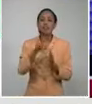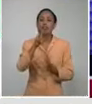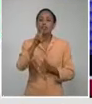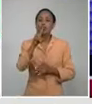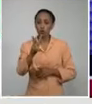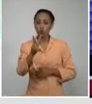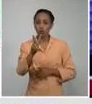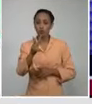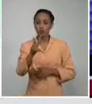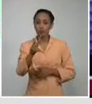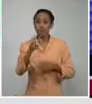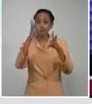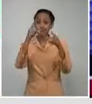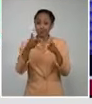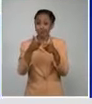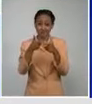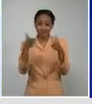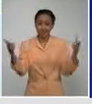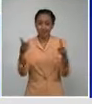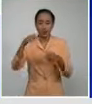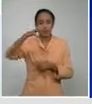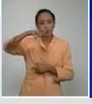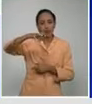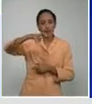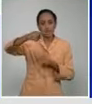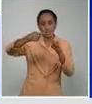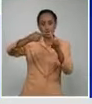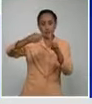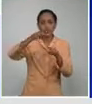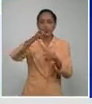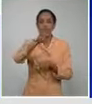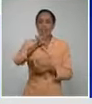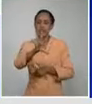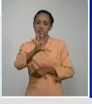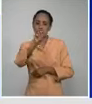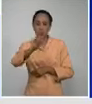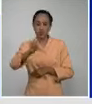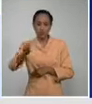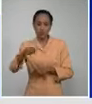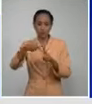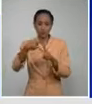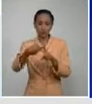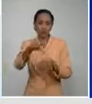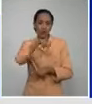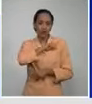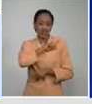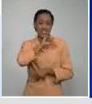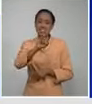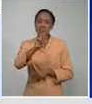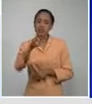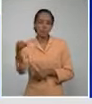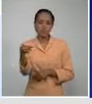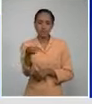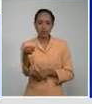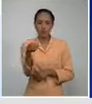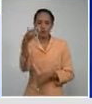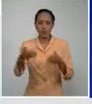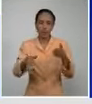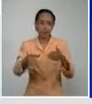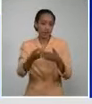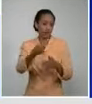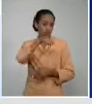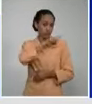Cifra muy elevada. Pinar de Río, con 35 casos ayer, 63 menos que la jornada